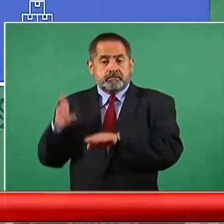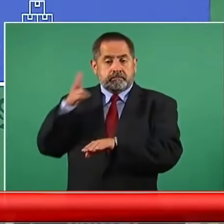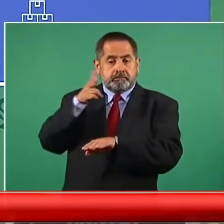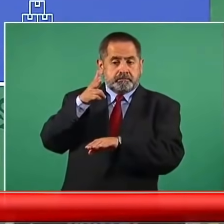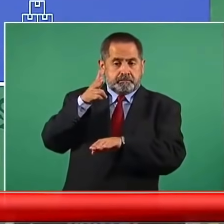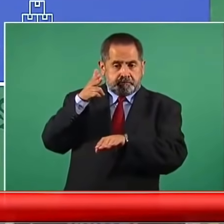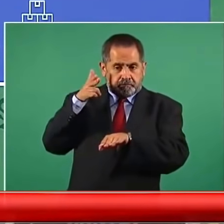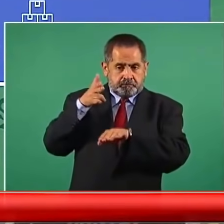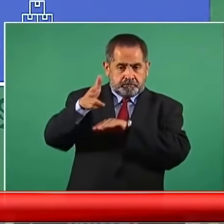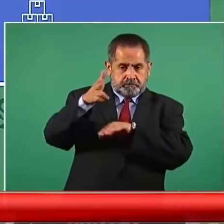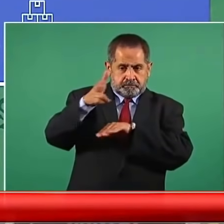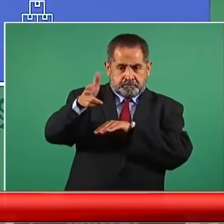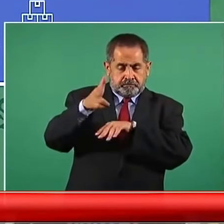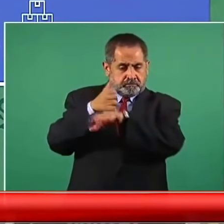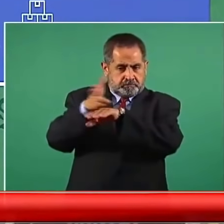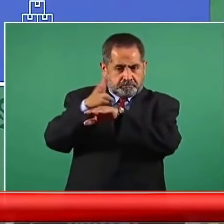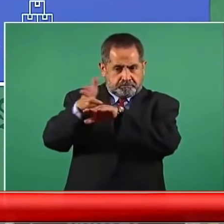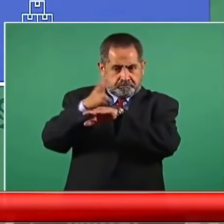viaducto.